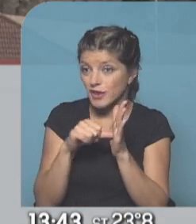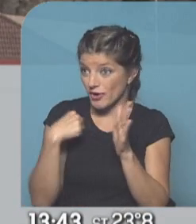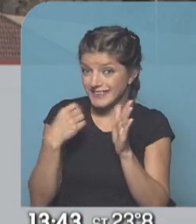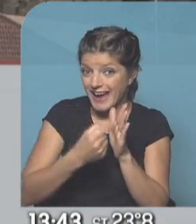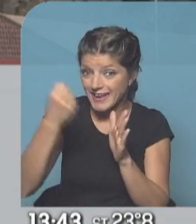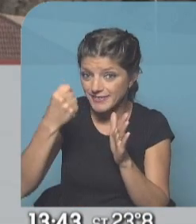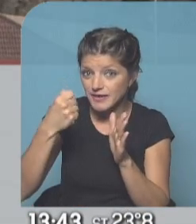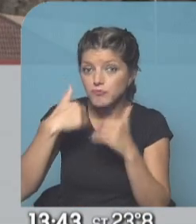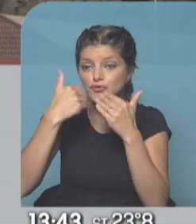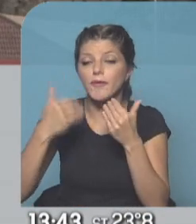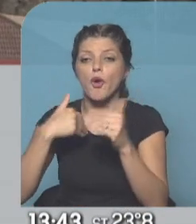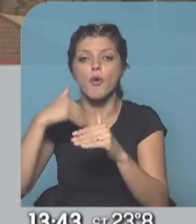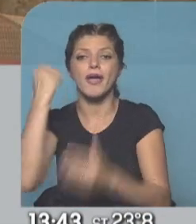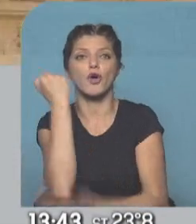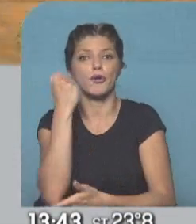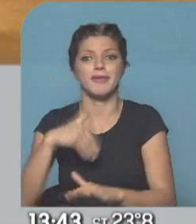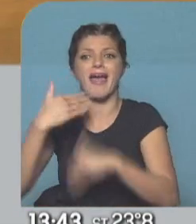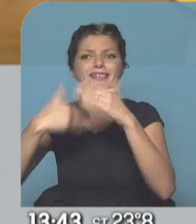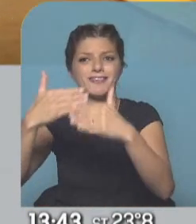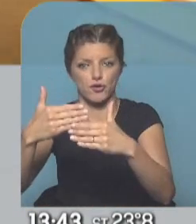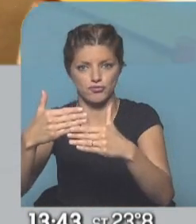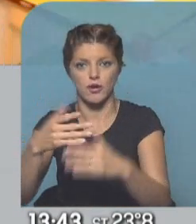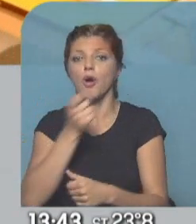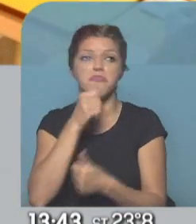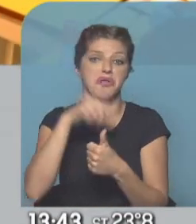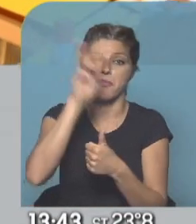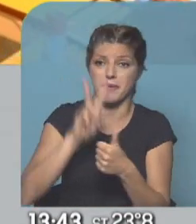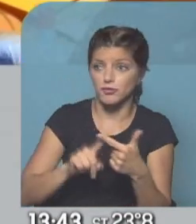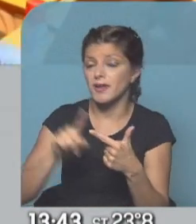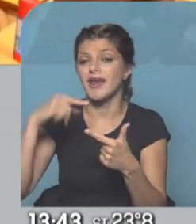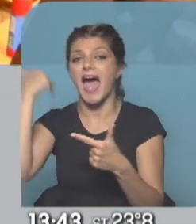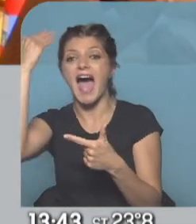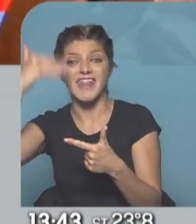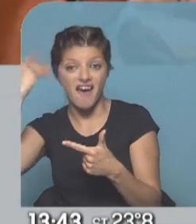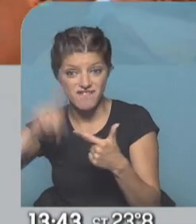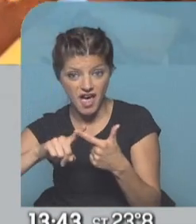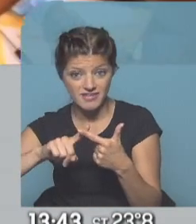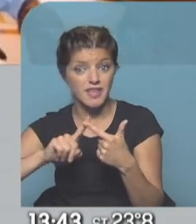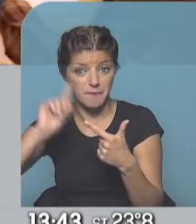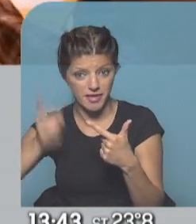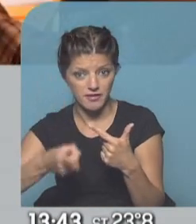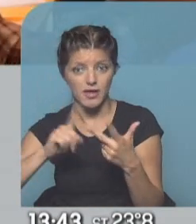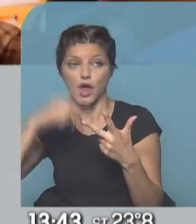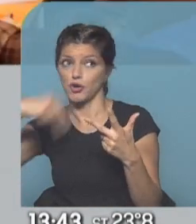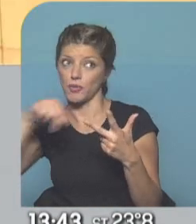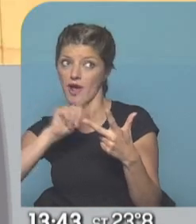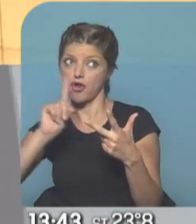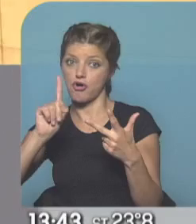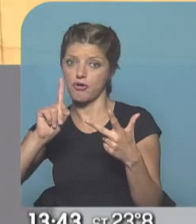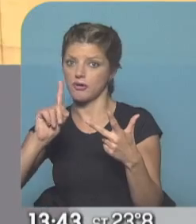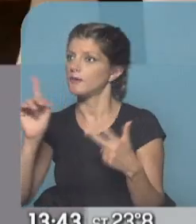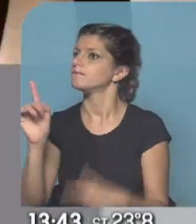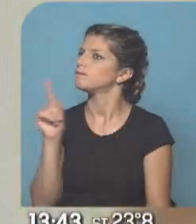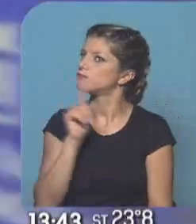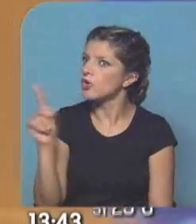petrolera desarrollar la economía. Le ha pasado a Venezuela, le ha pasado a Arabia Saudita. No le ha pasado a Noruega. No